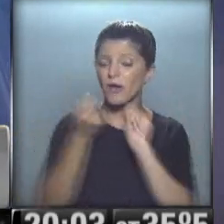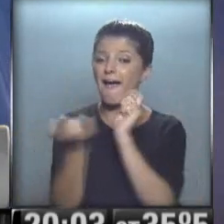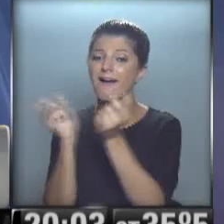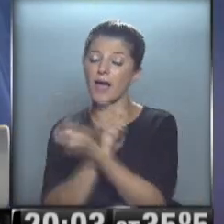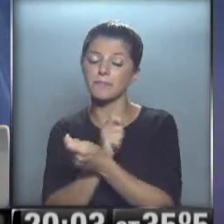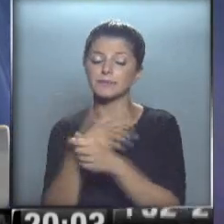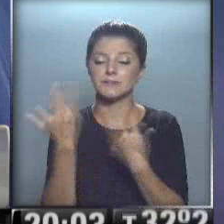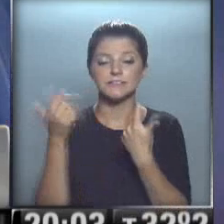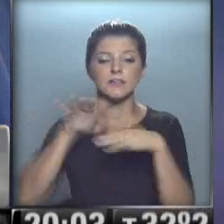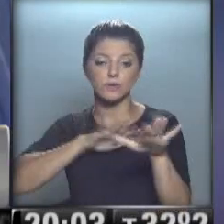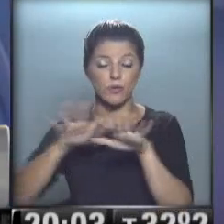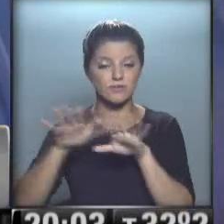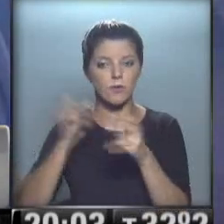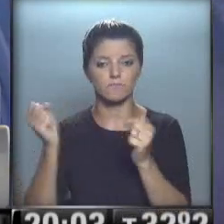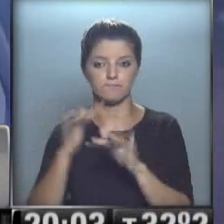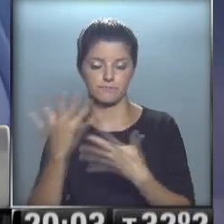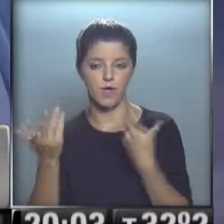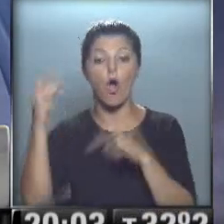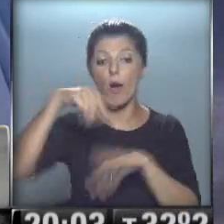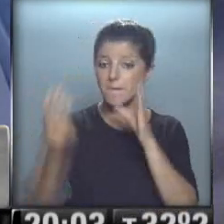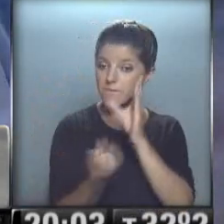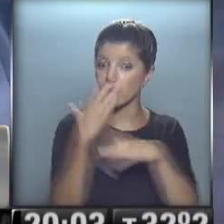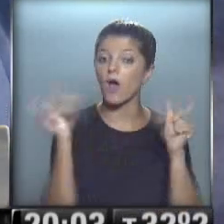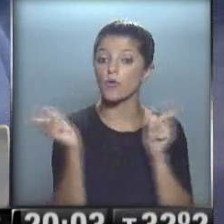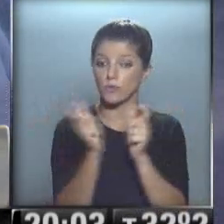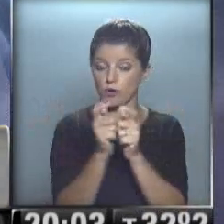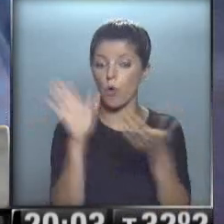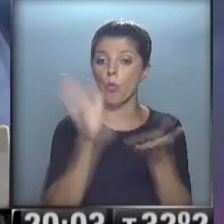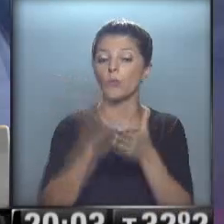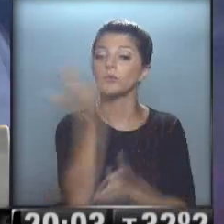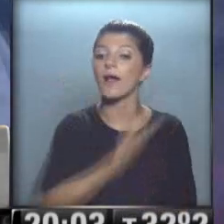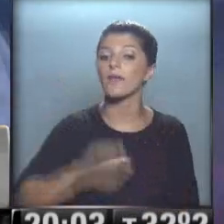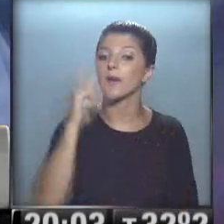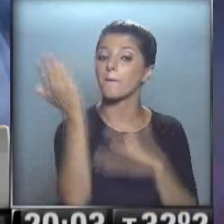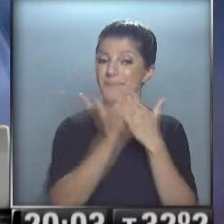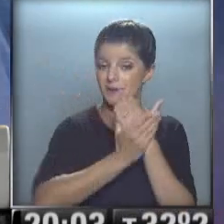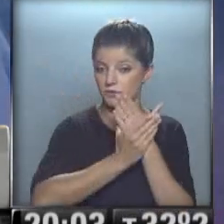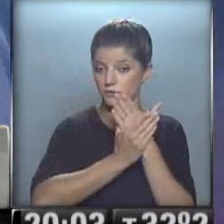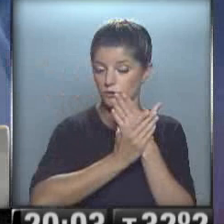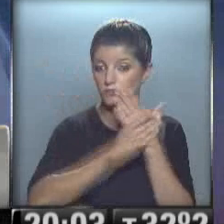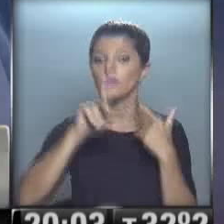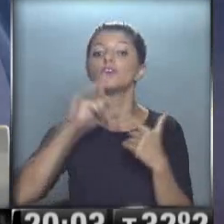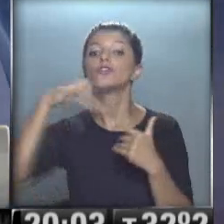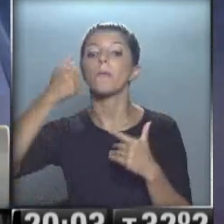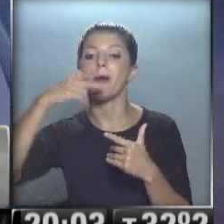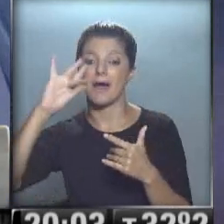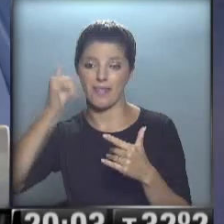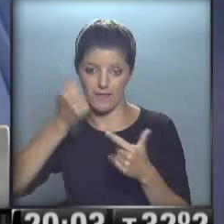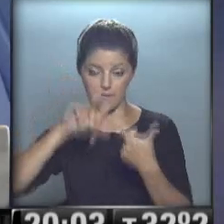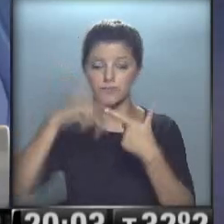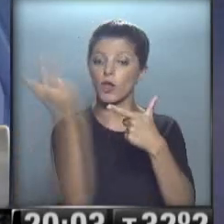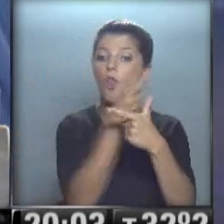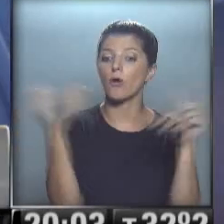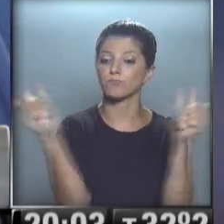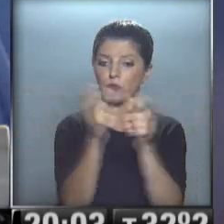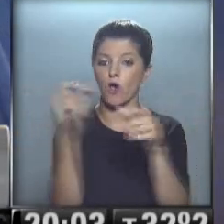grave amenaza. Esta mañana habían estado reunidos con el jefe de gabinete, Capitanich, y tomada la Cámara Empresaria allí en la Casa